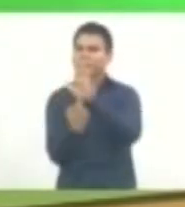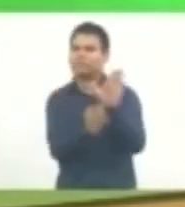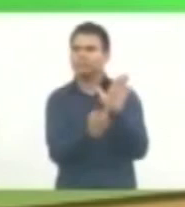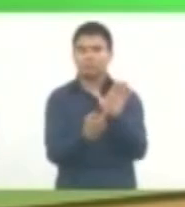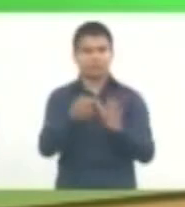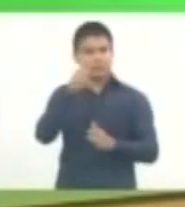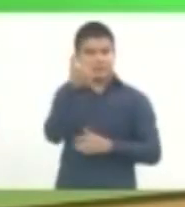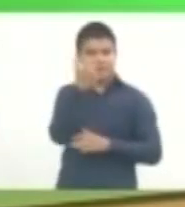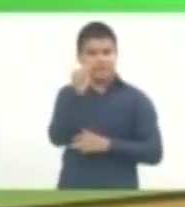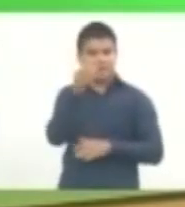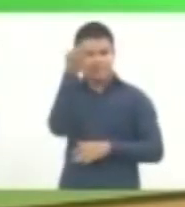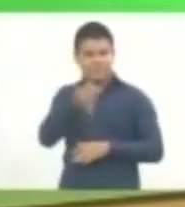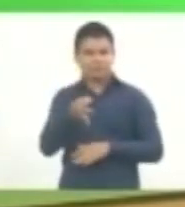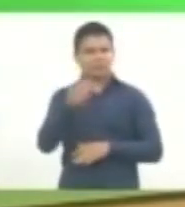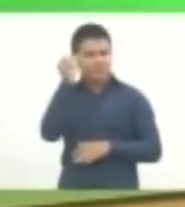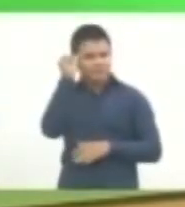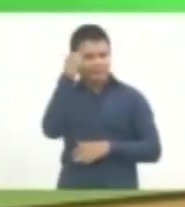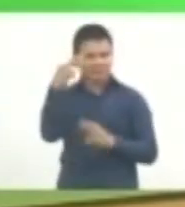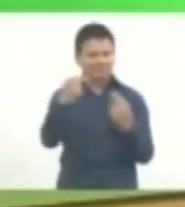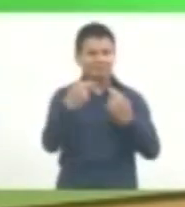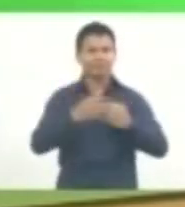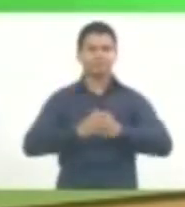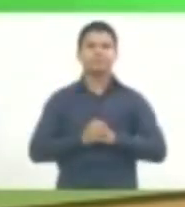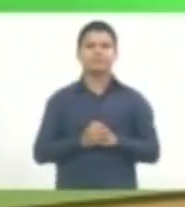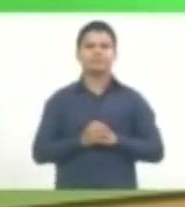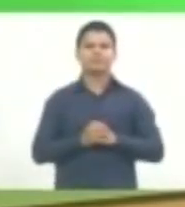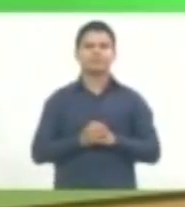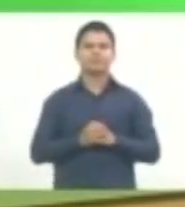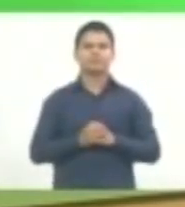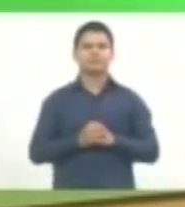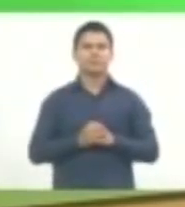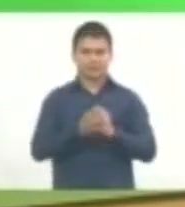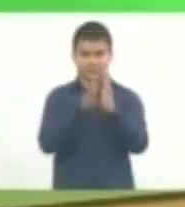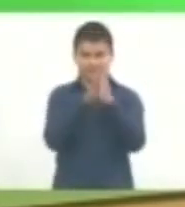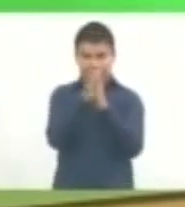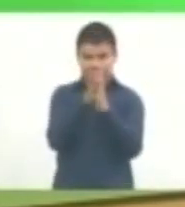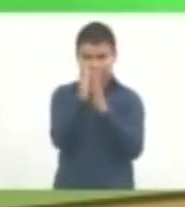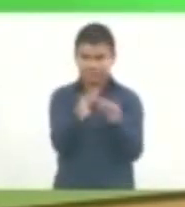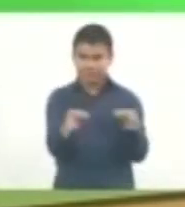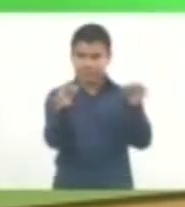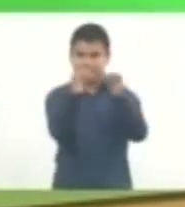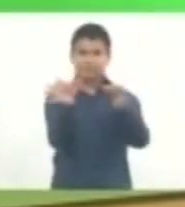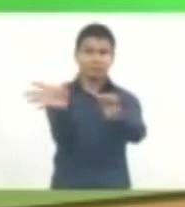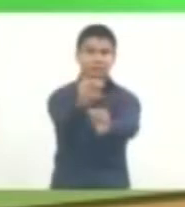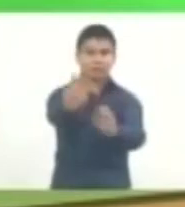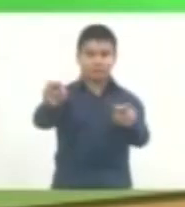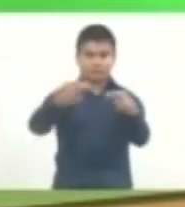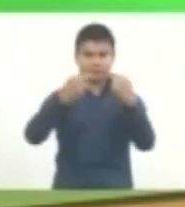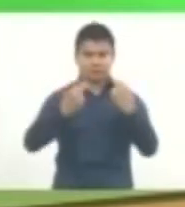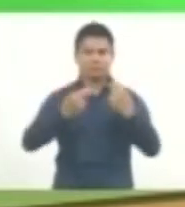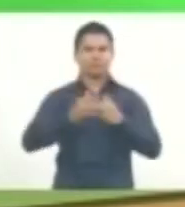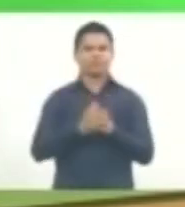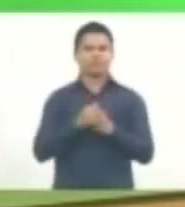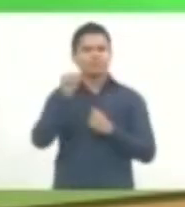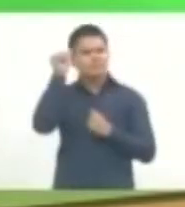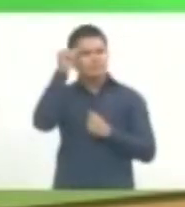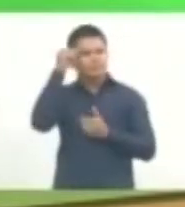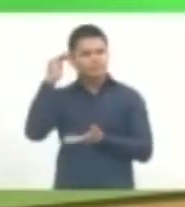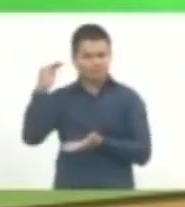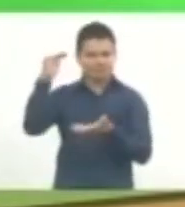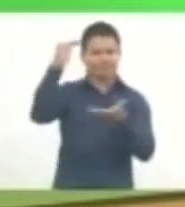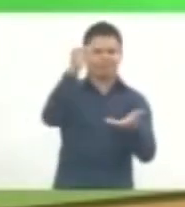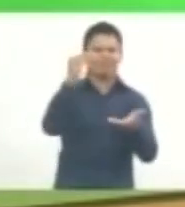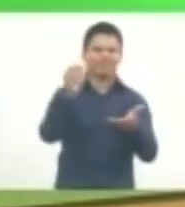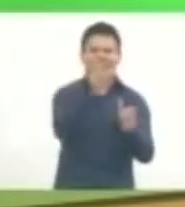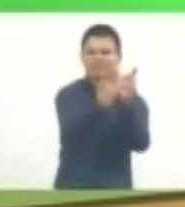las 10 en punto. Allí los esperamos. Y tenemos una información importante para nuestros televidentes. Tenemos un regalo para todas